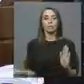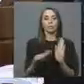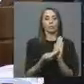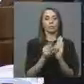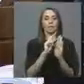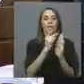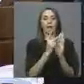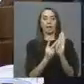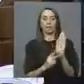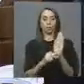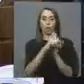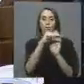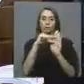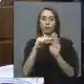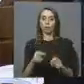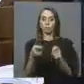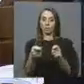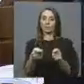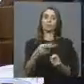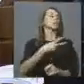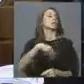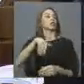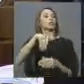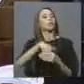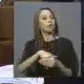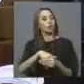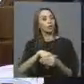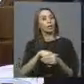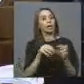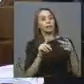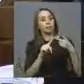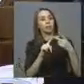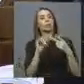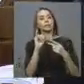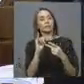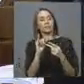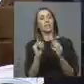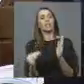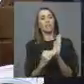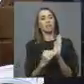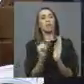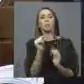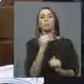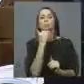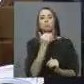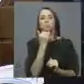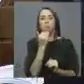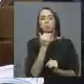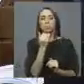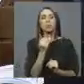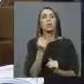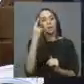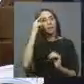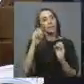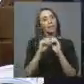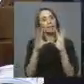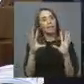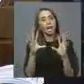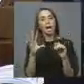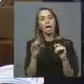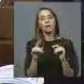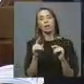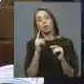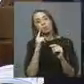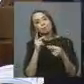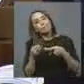presidente la vamos a votar a favor porque si bien no es gran cosa y tenemos claro que fue más bien el guiño que